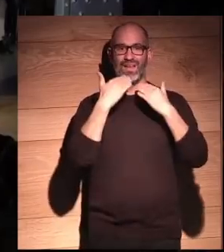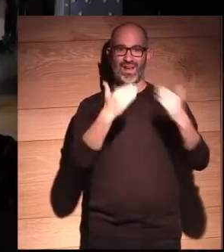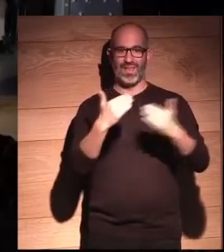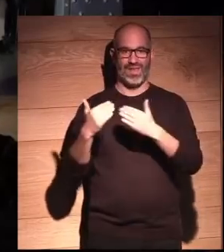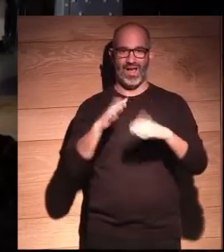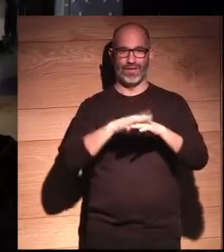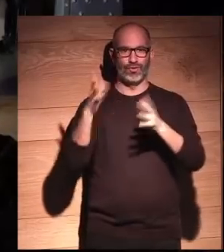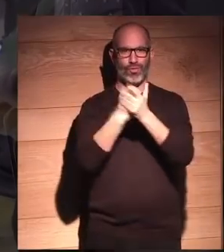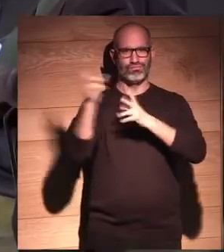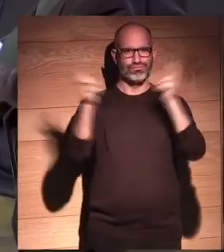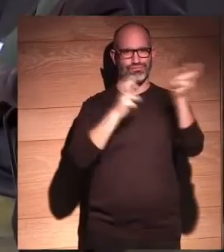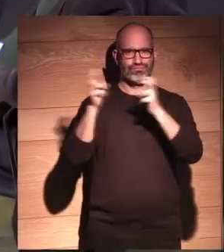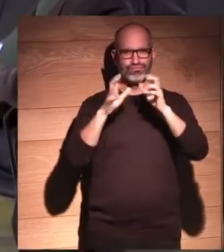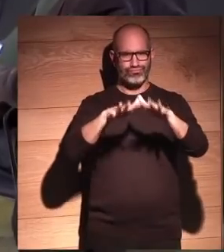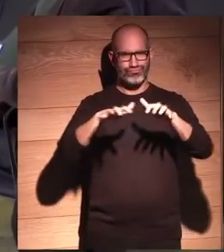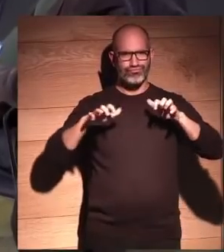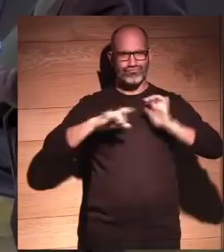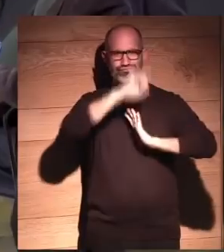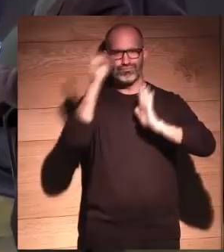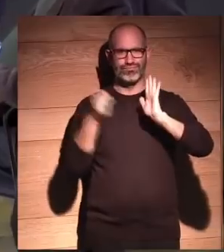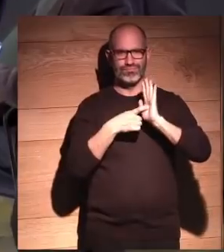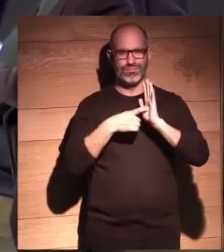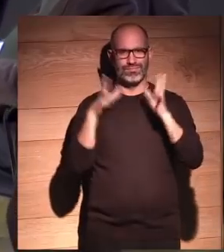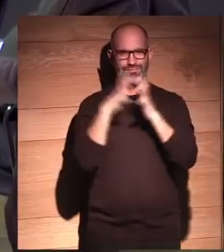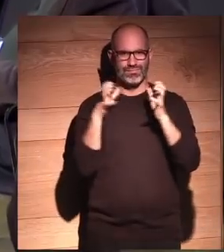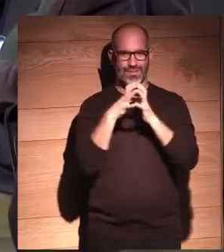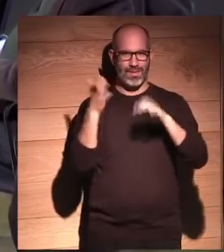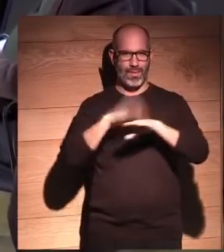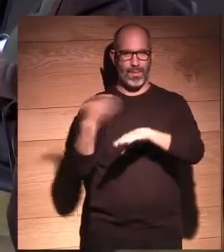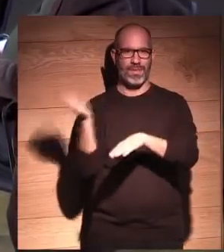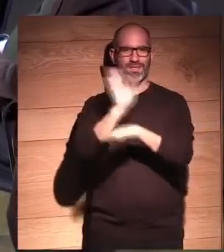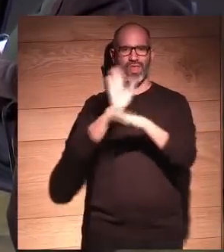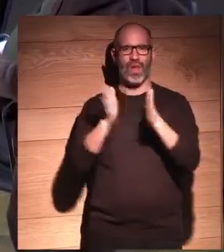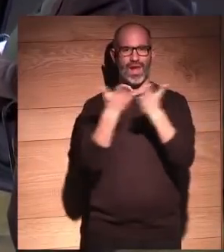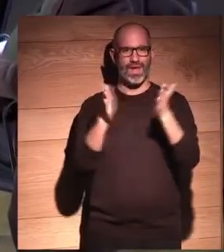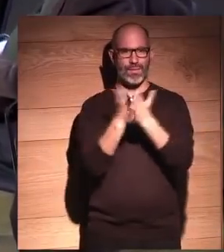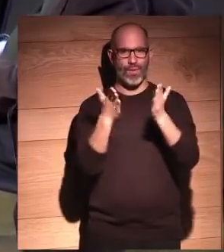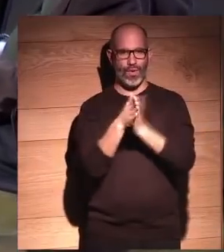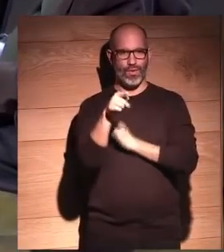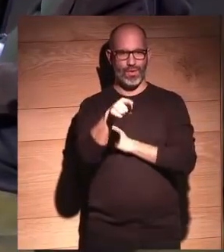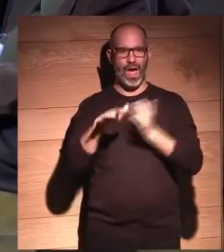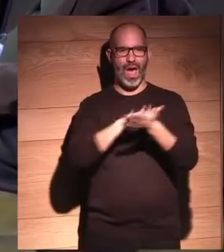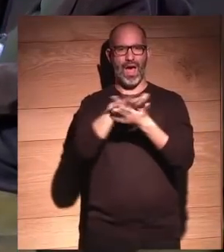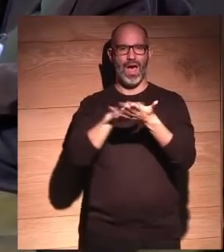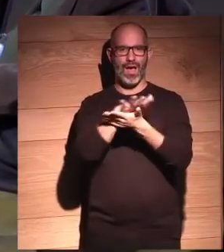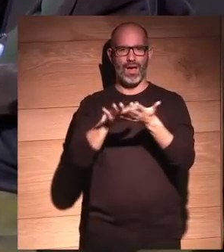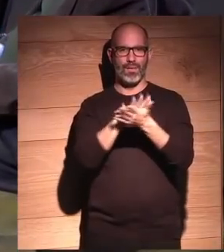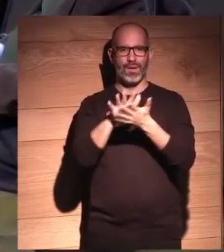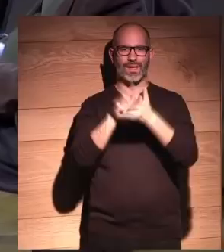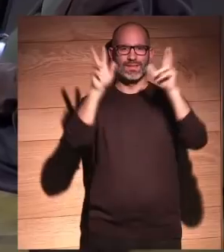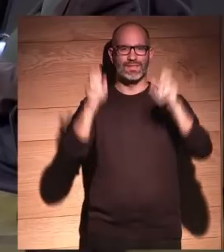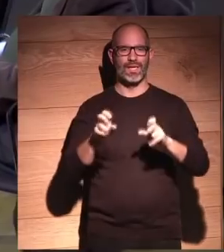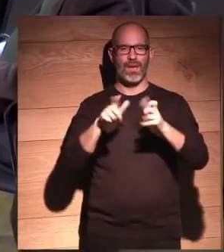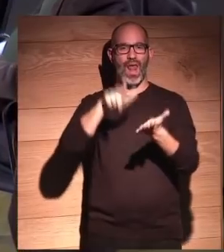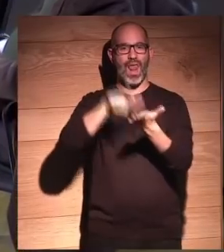haber respondido de esta forma tan entusiasta a la presentación de un libro que habla de una